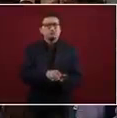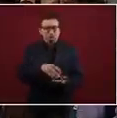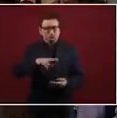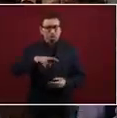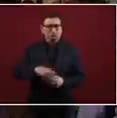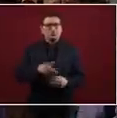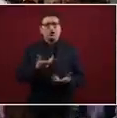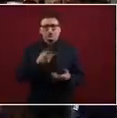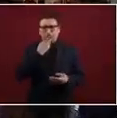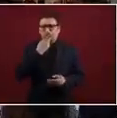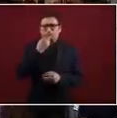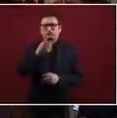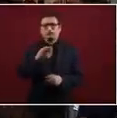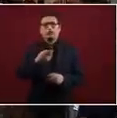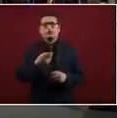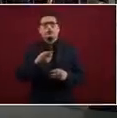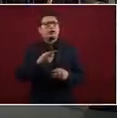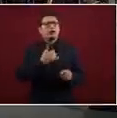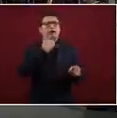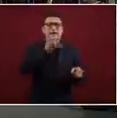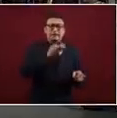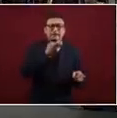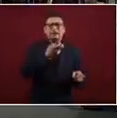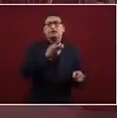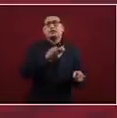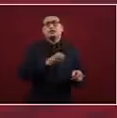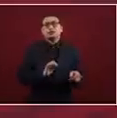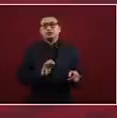¿sí?, de decir, nos equivocamos